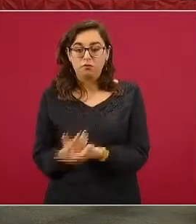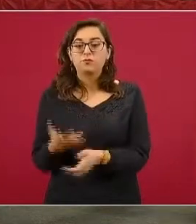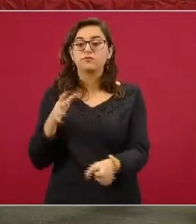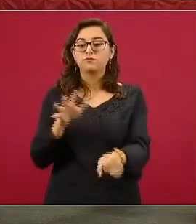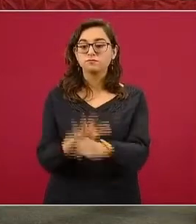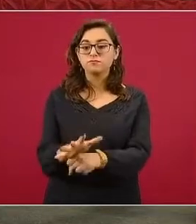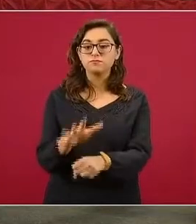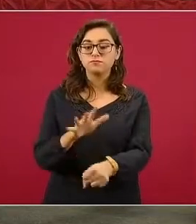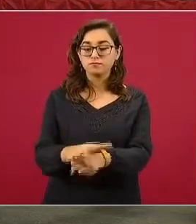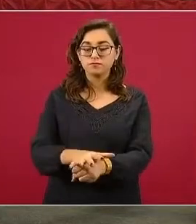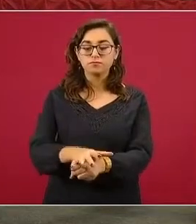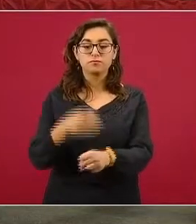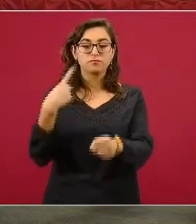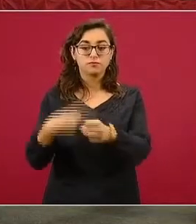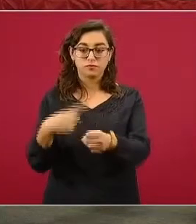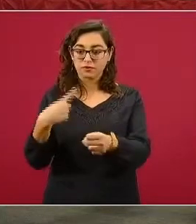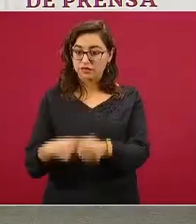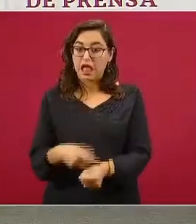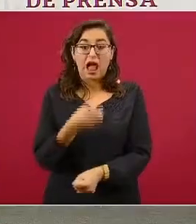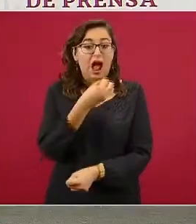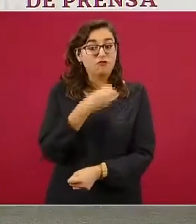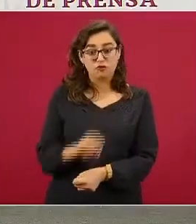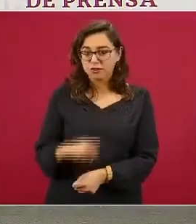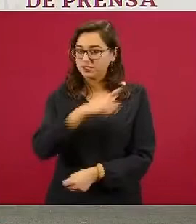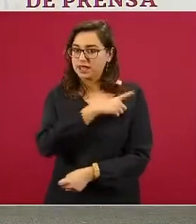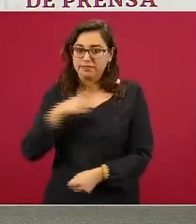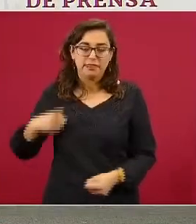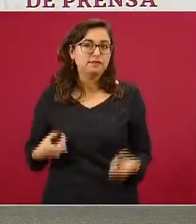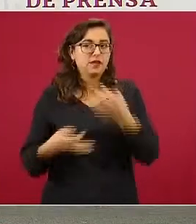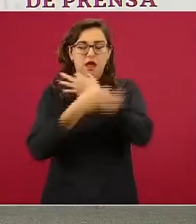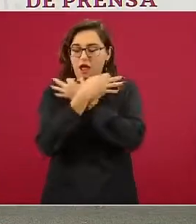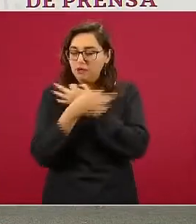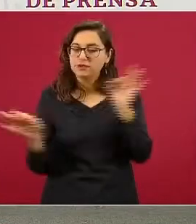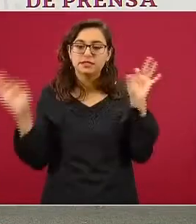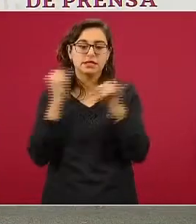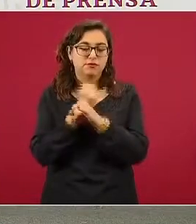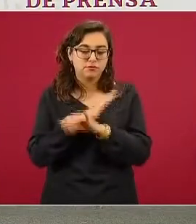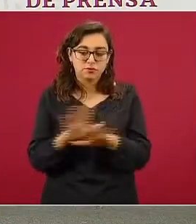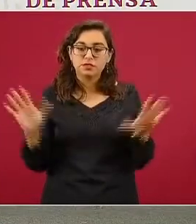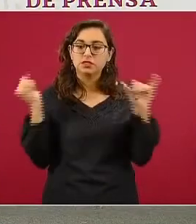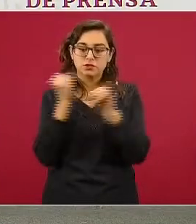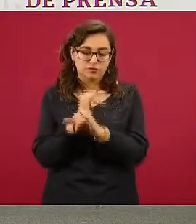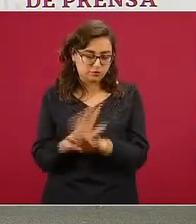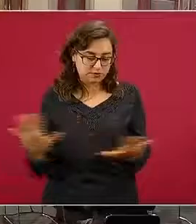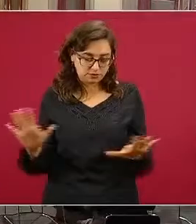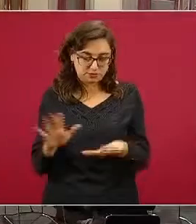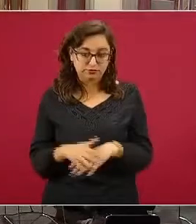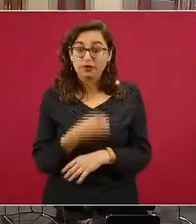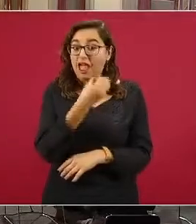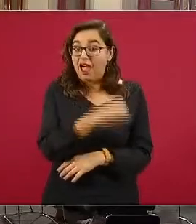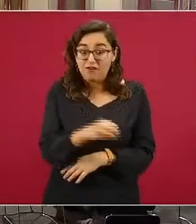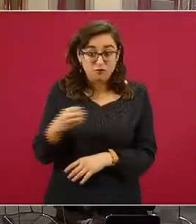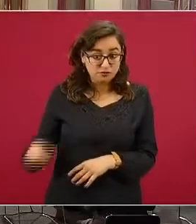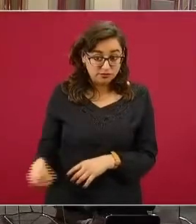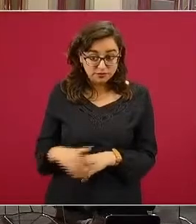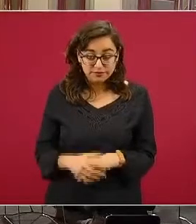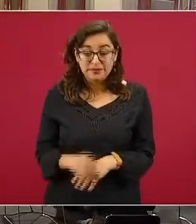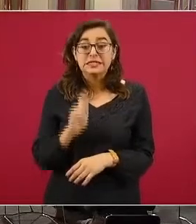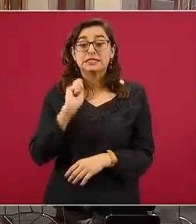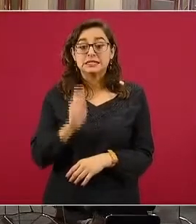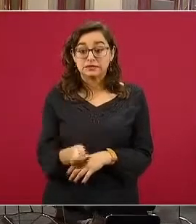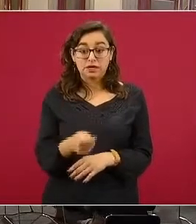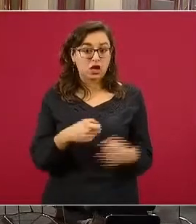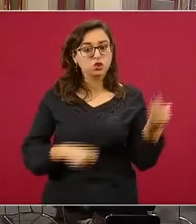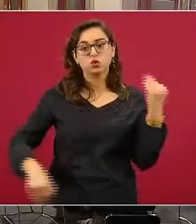son estas enfermedades de notificación obligatoria. Y obligatoria quiere decir que cada establecimiento de